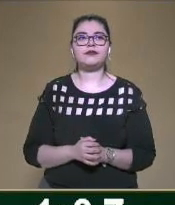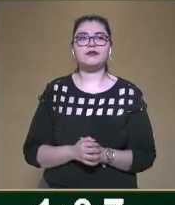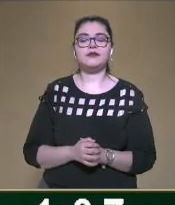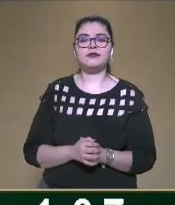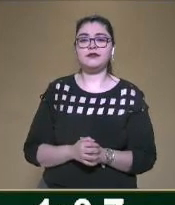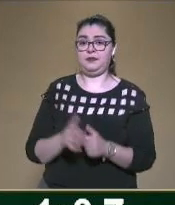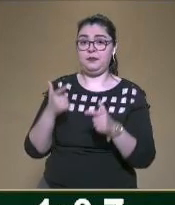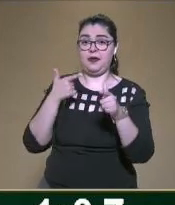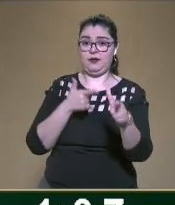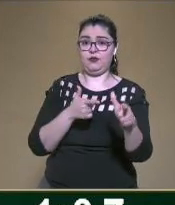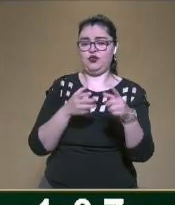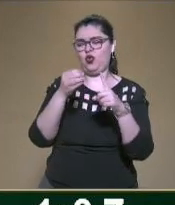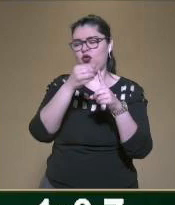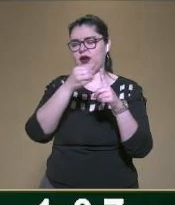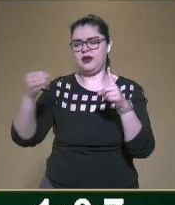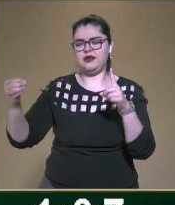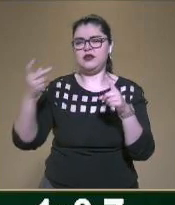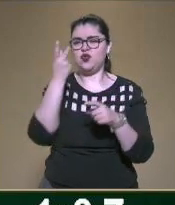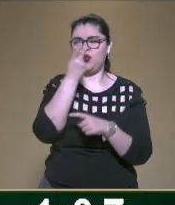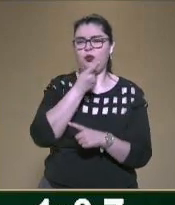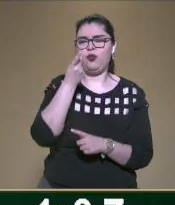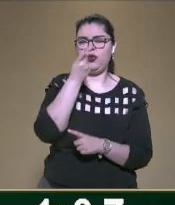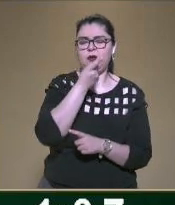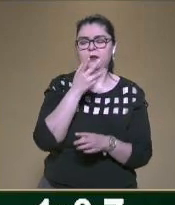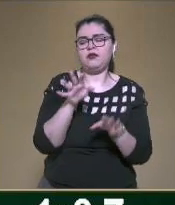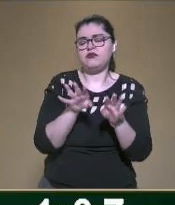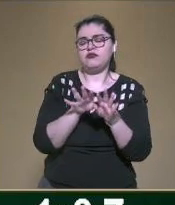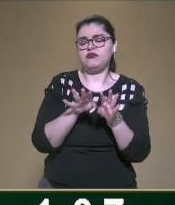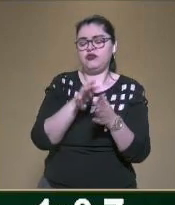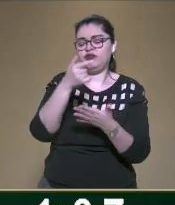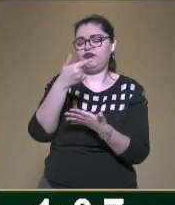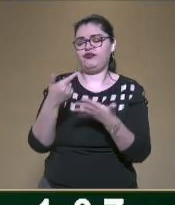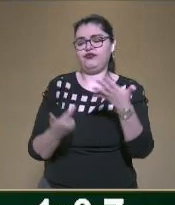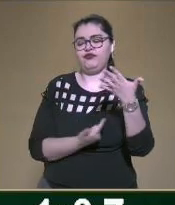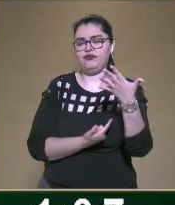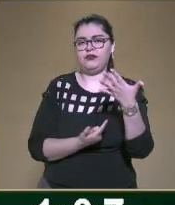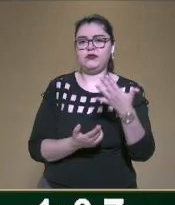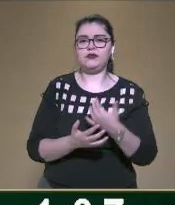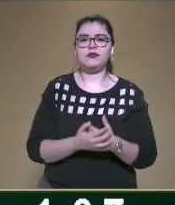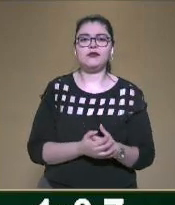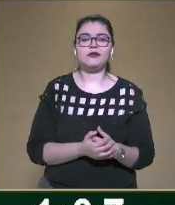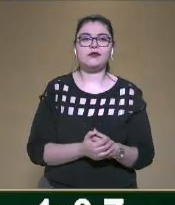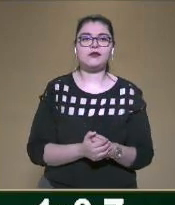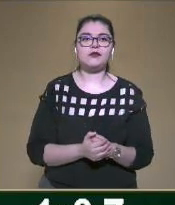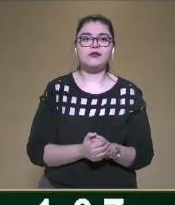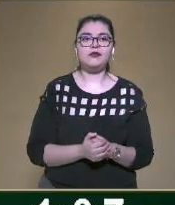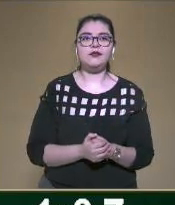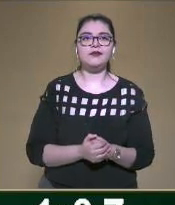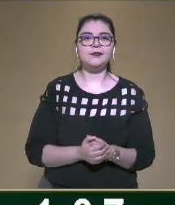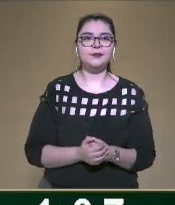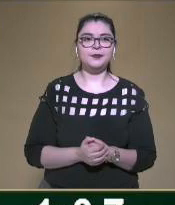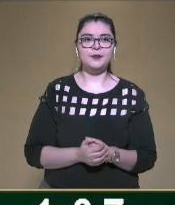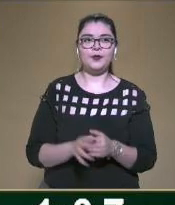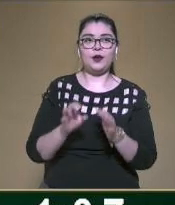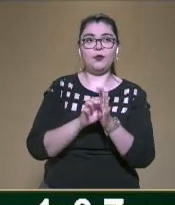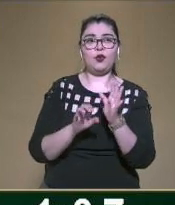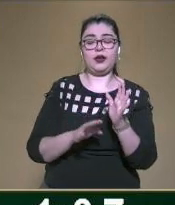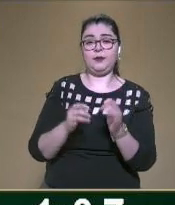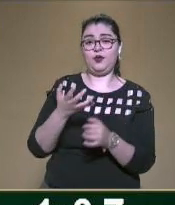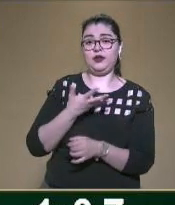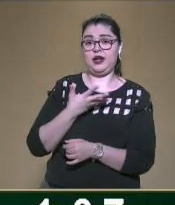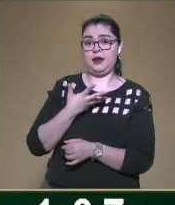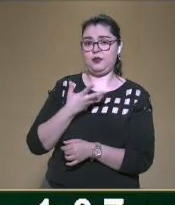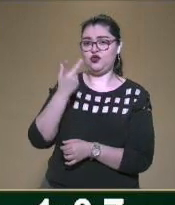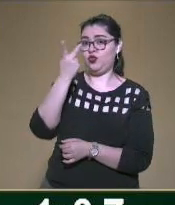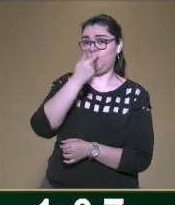la estructura del poema, para recordarles a ustedes cómo está compuesto o estructurado el poema. Por ejemplo, aquí está un